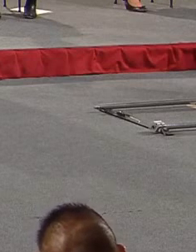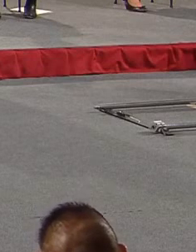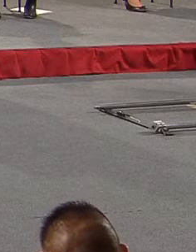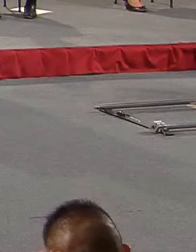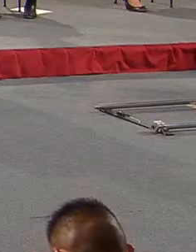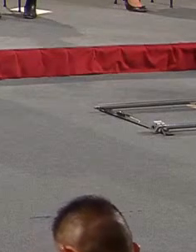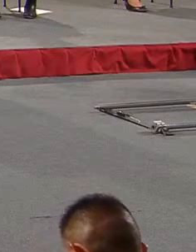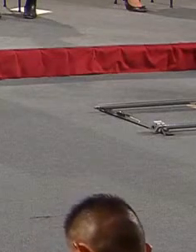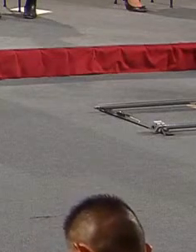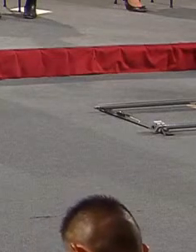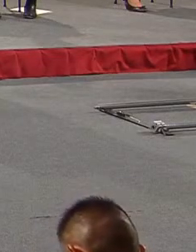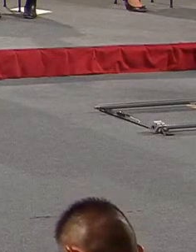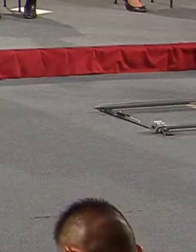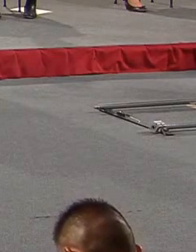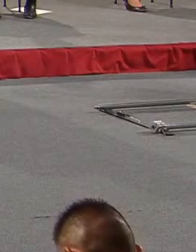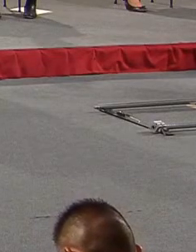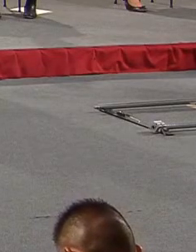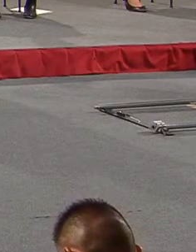presupuesto